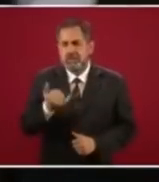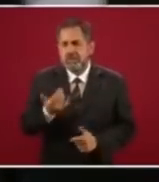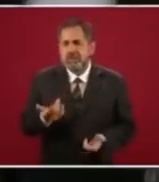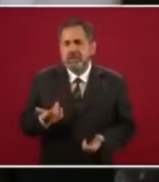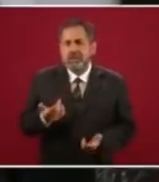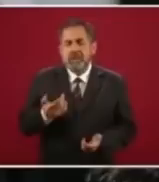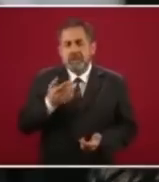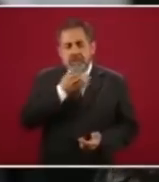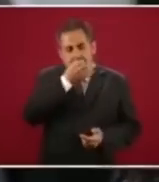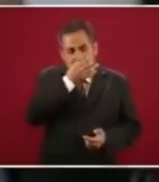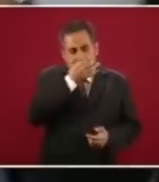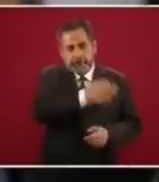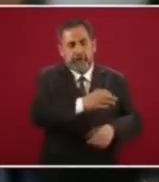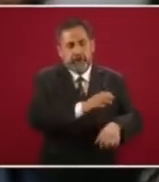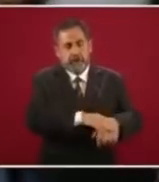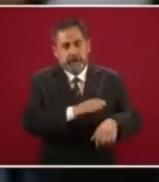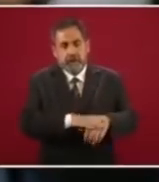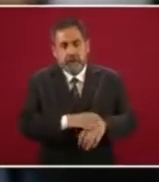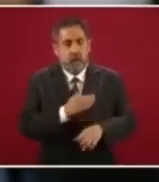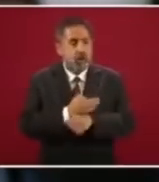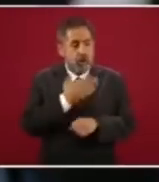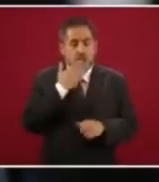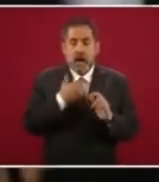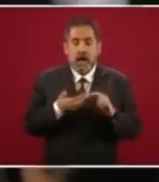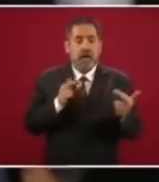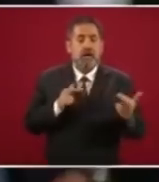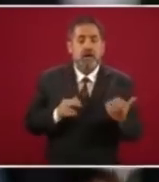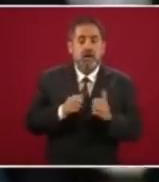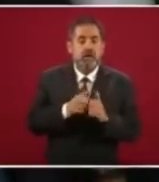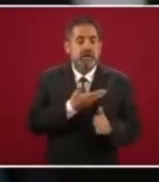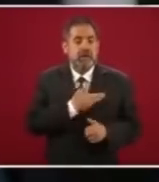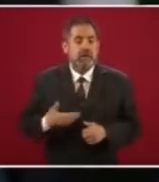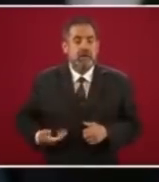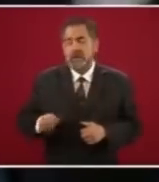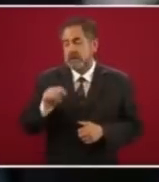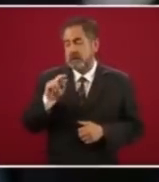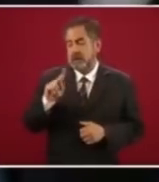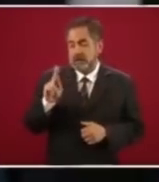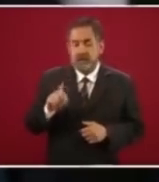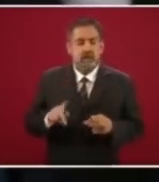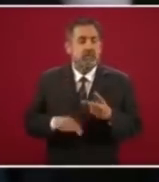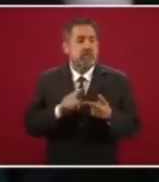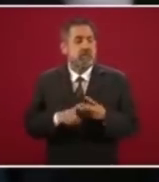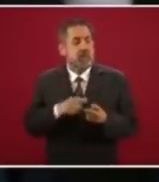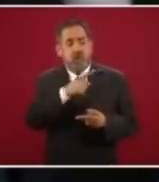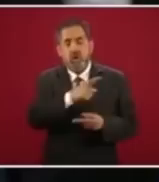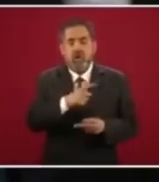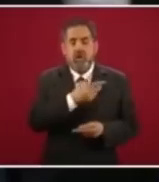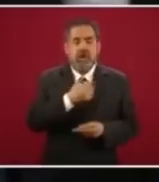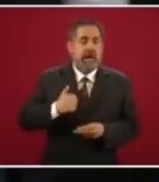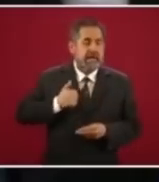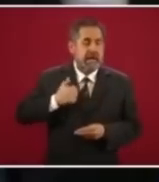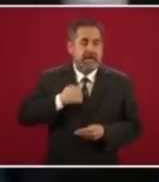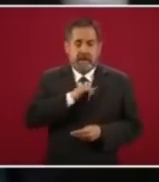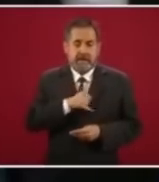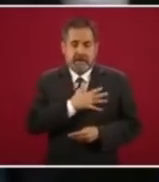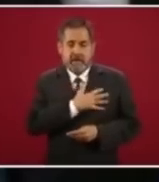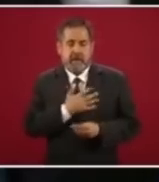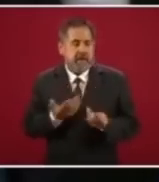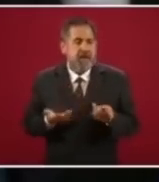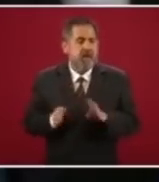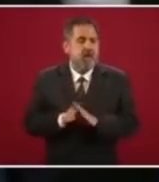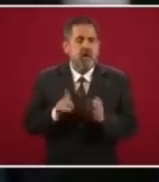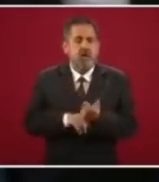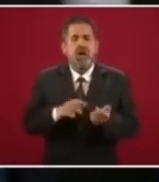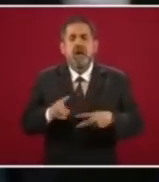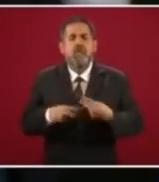¿Y qué mensaje se les manda ahora que hay una muy buena relación con el presidente Trump, con el ministro Justin Trudeau? ¿Qué